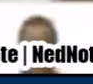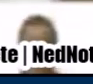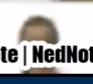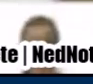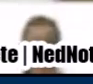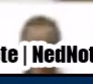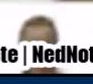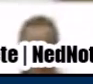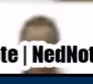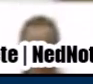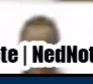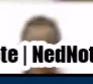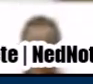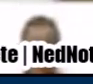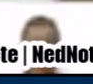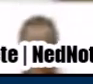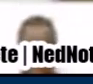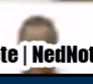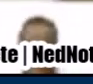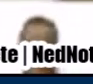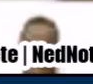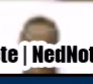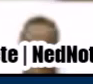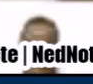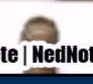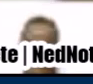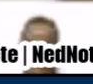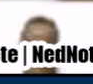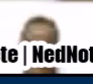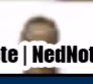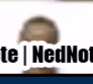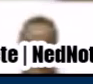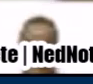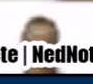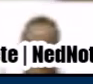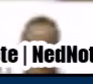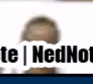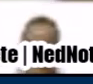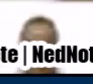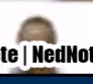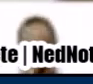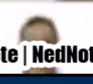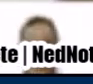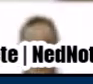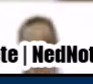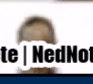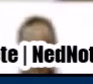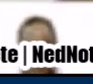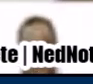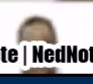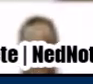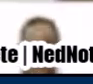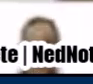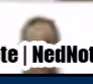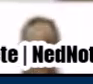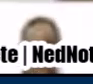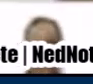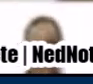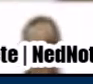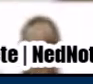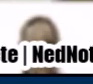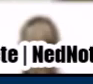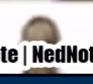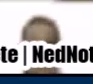las condiciones y la lucha en sí mismo por una elección. Miren, aquí no nos han regalado nada, no es cierto. En el 2015, la lucha